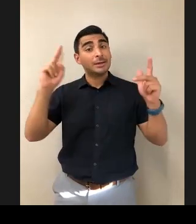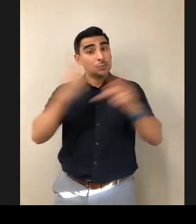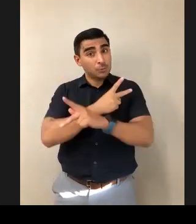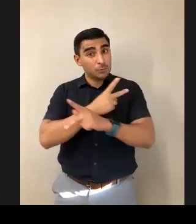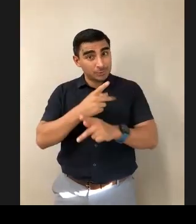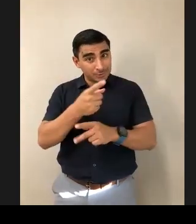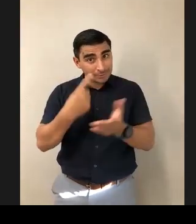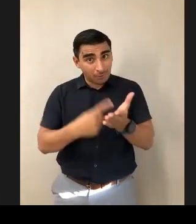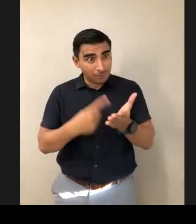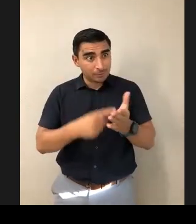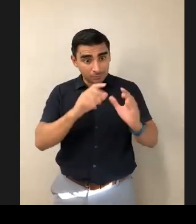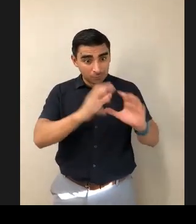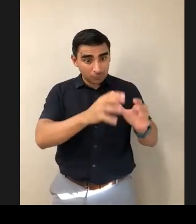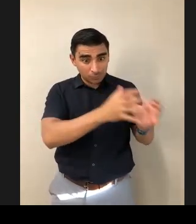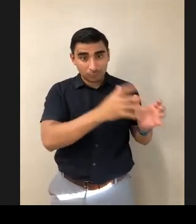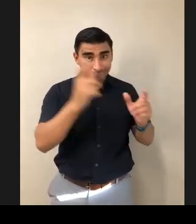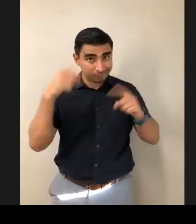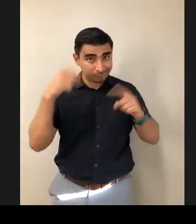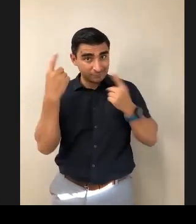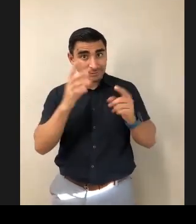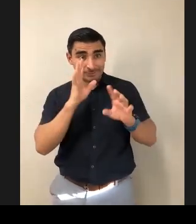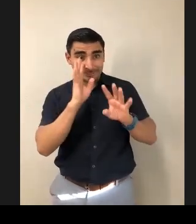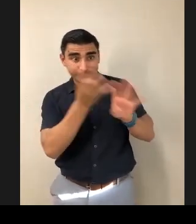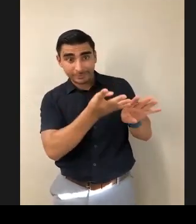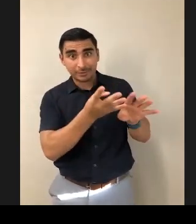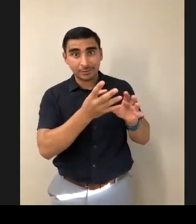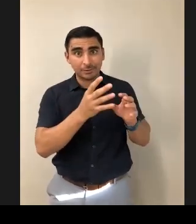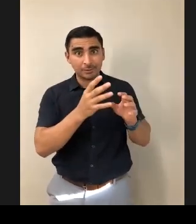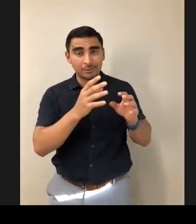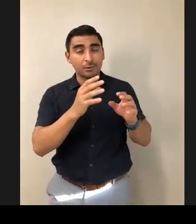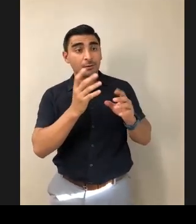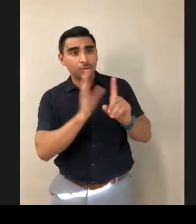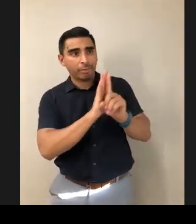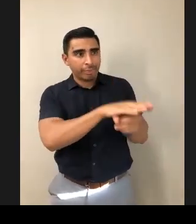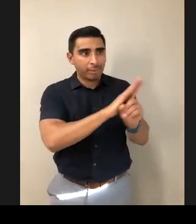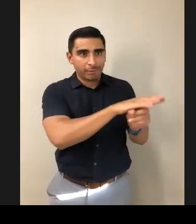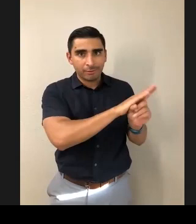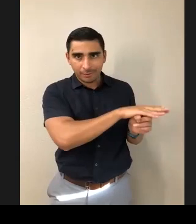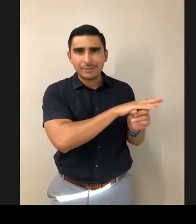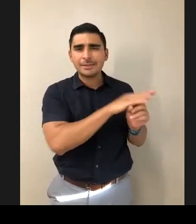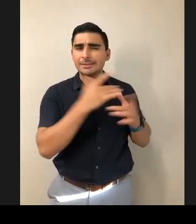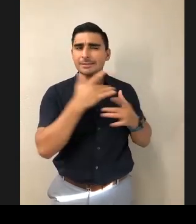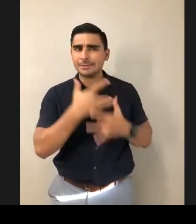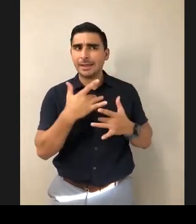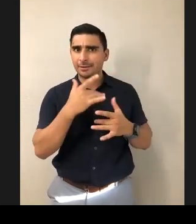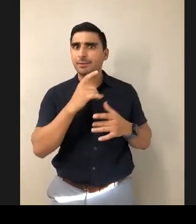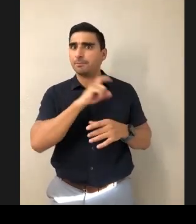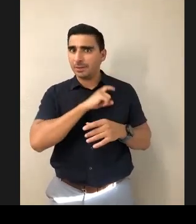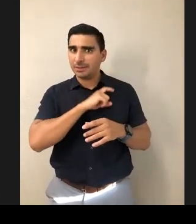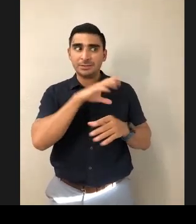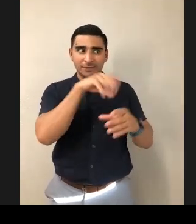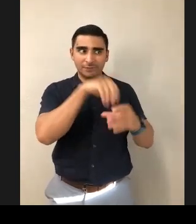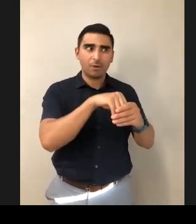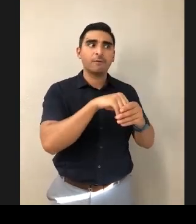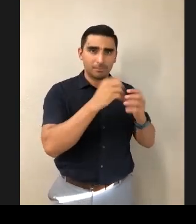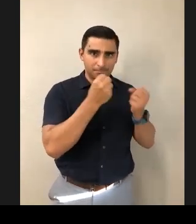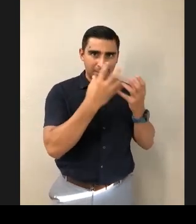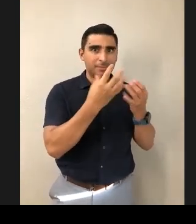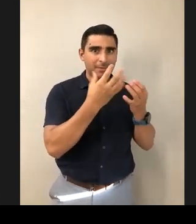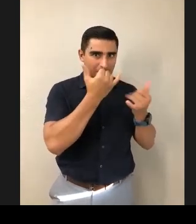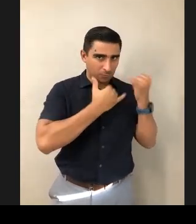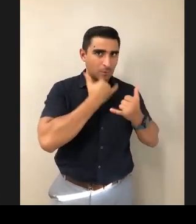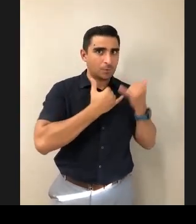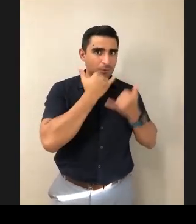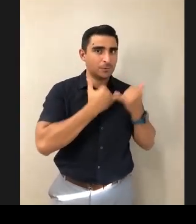de comunidades históricamente marginados, y mucha de la conducta